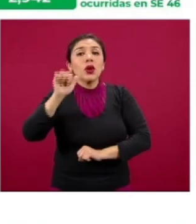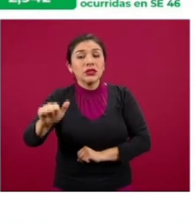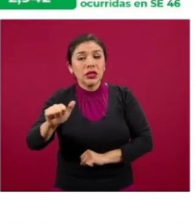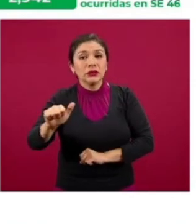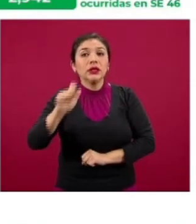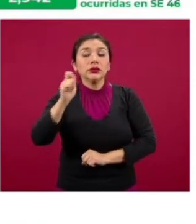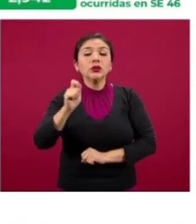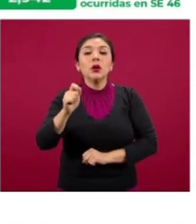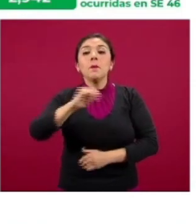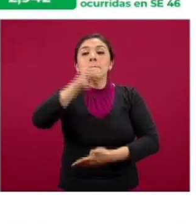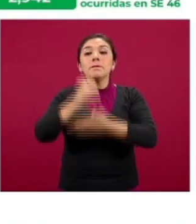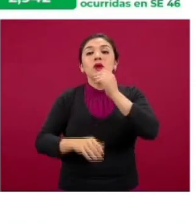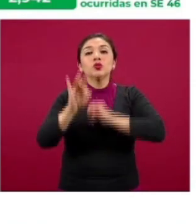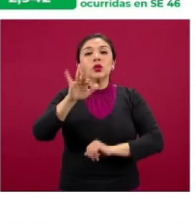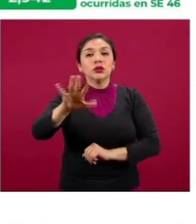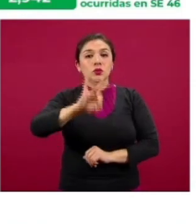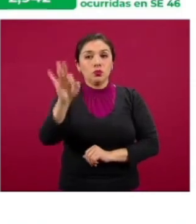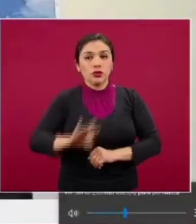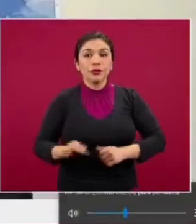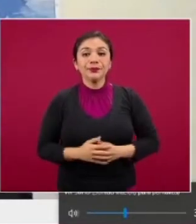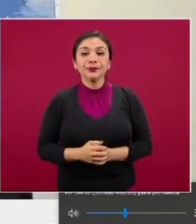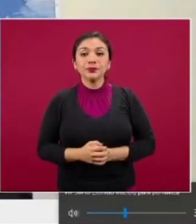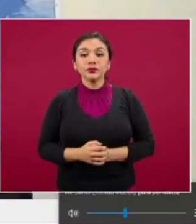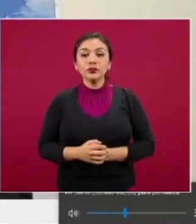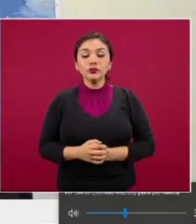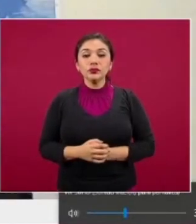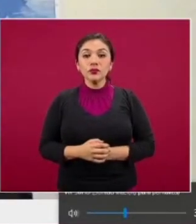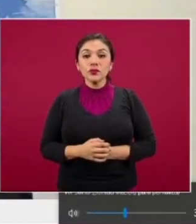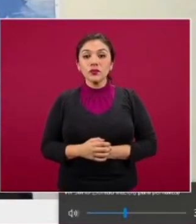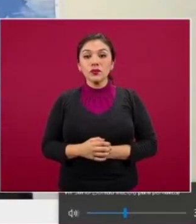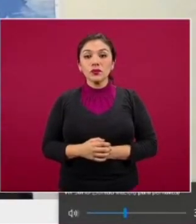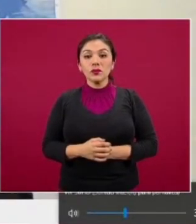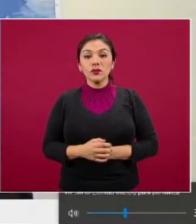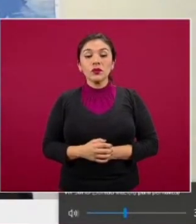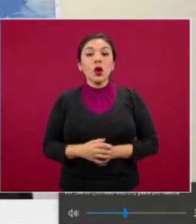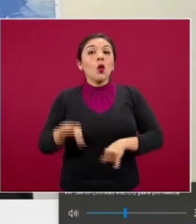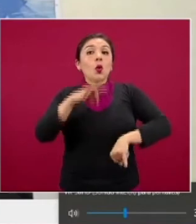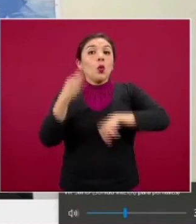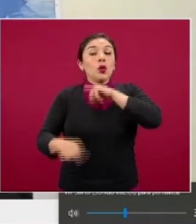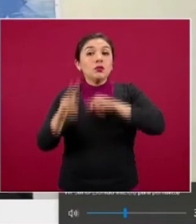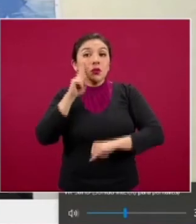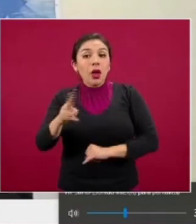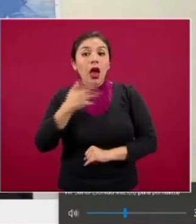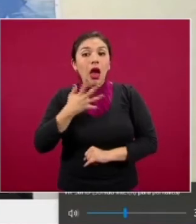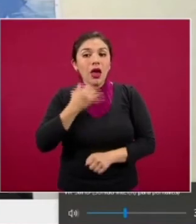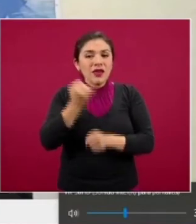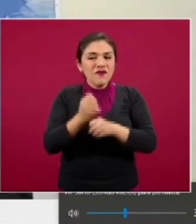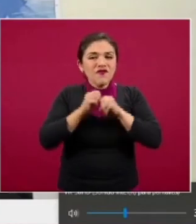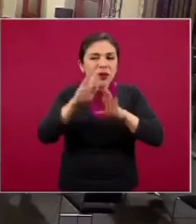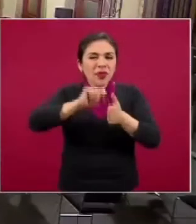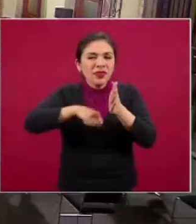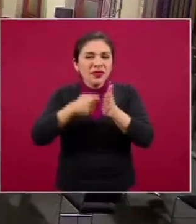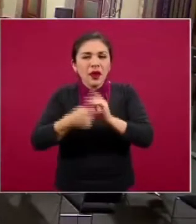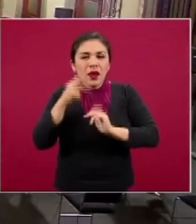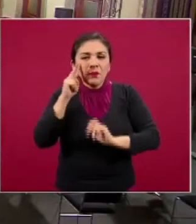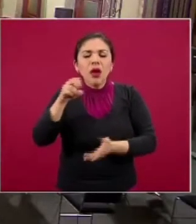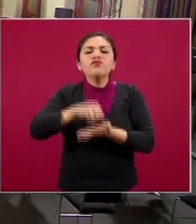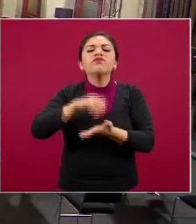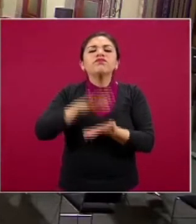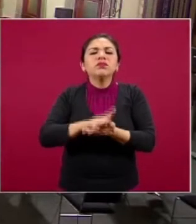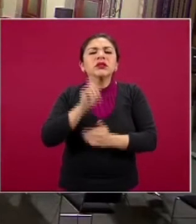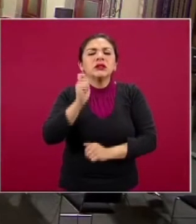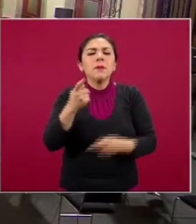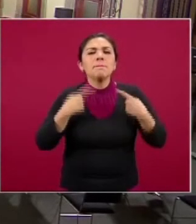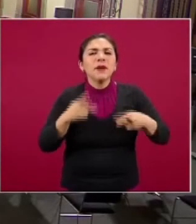de 45%. La siguiente, por favor. Finalmente tenemos en el informe técnico el registro